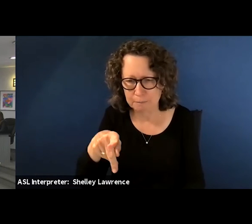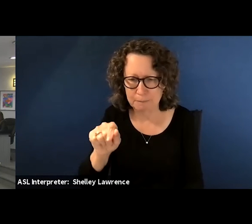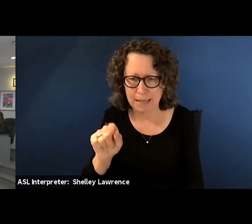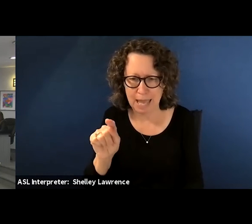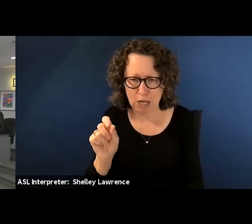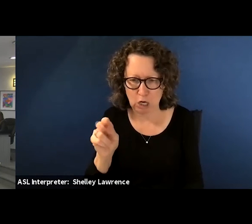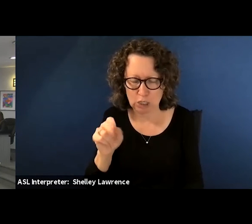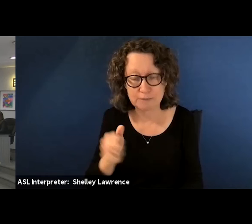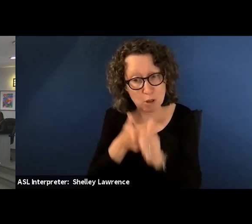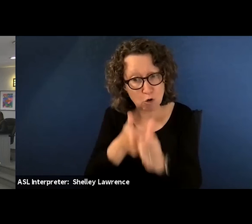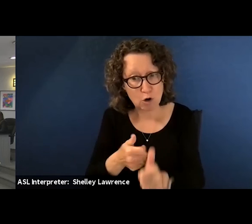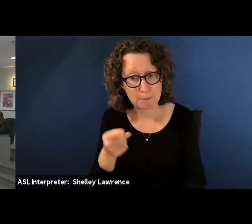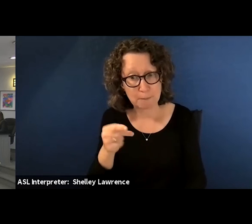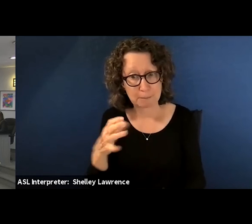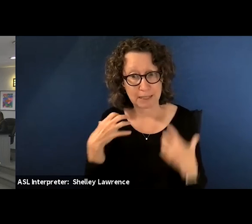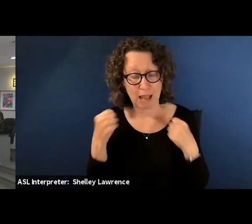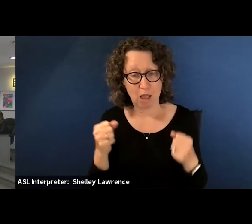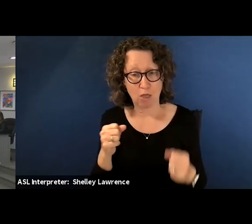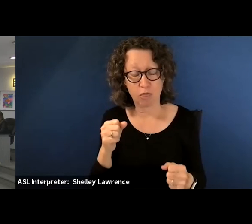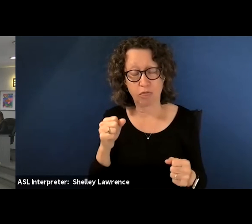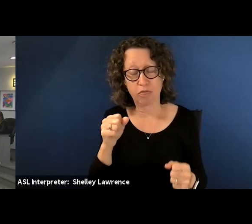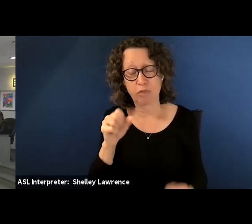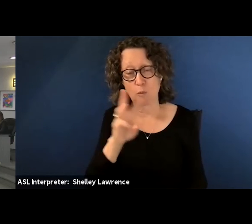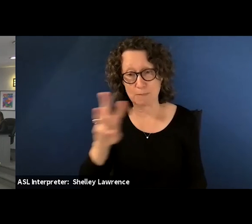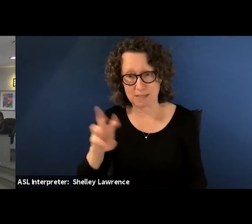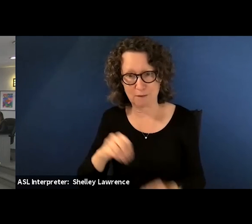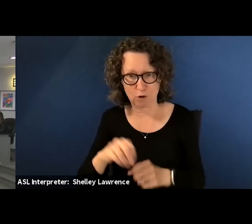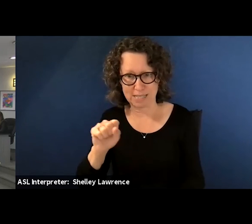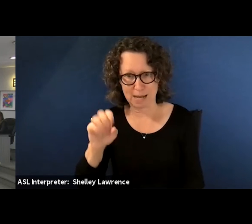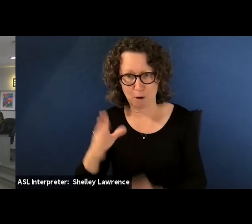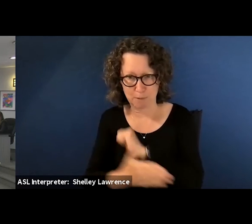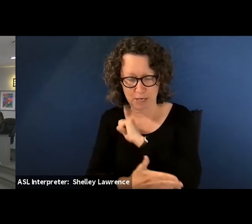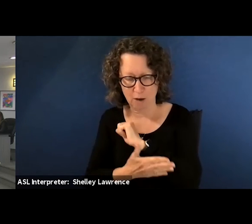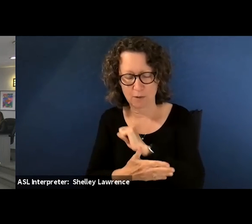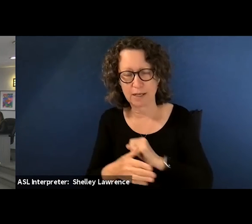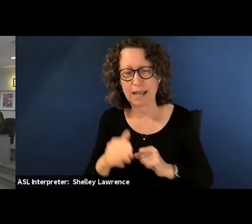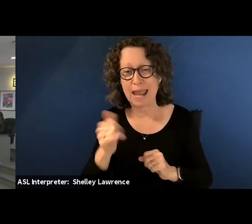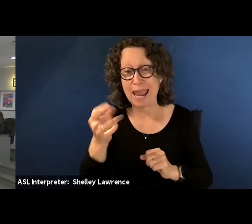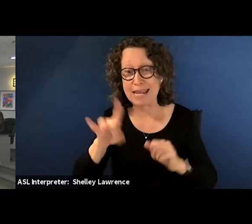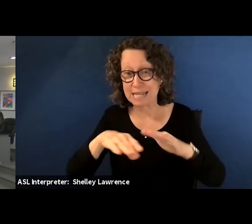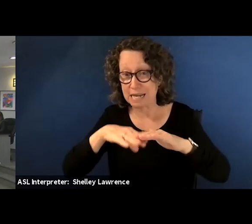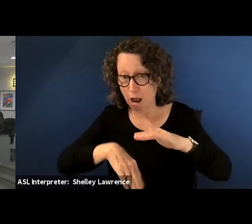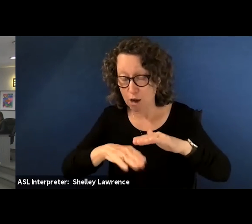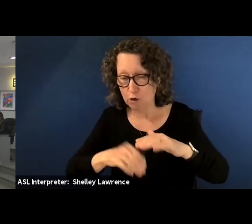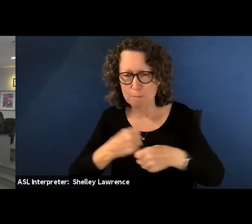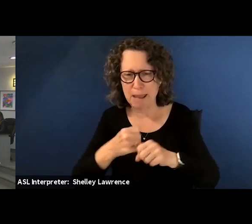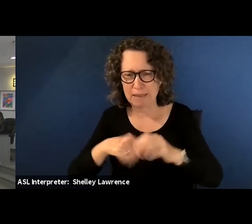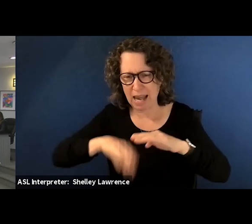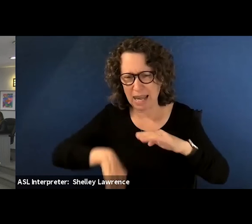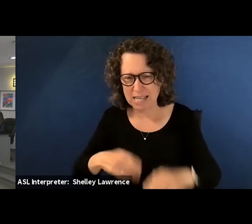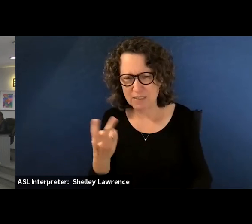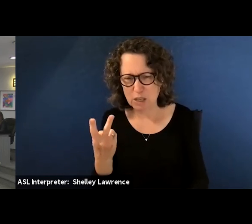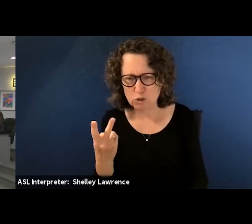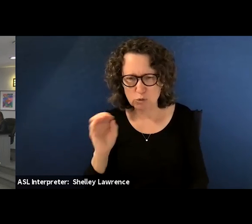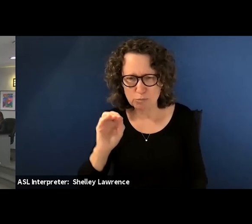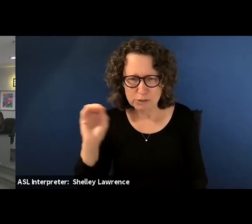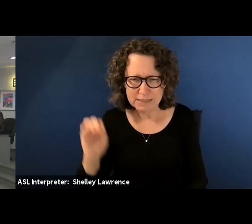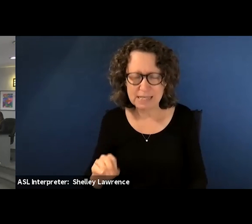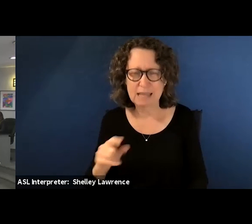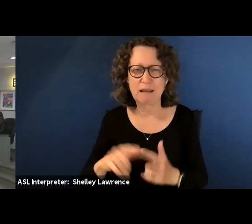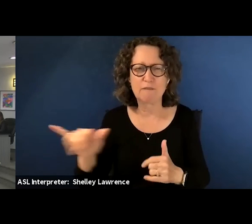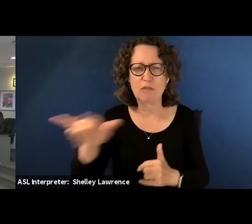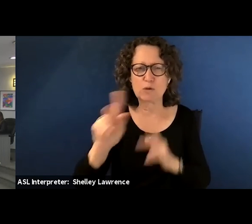que han sido reportados, y esto pues nos lleva a mucha mala información. Menos